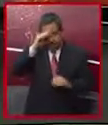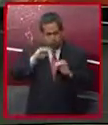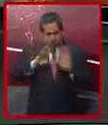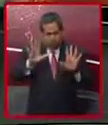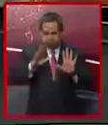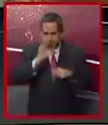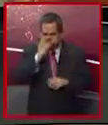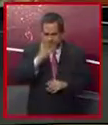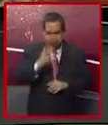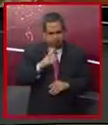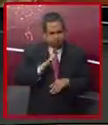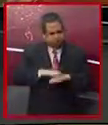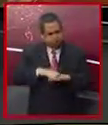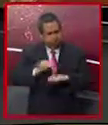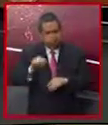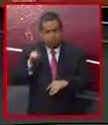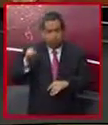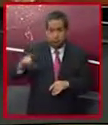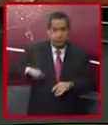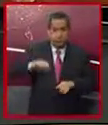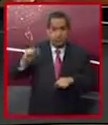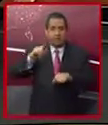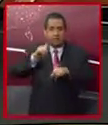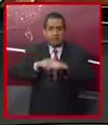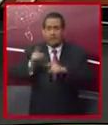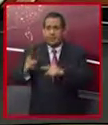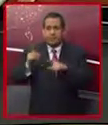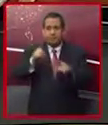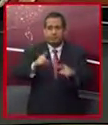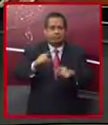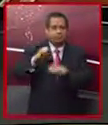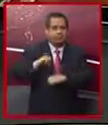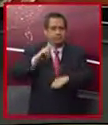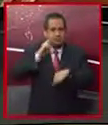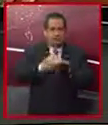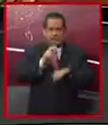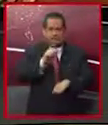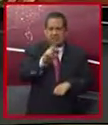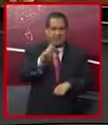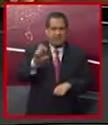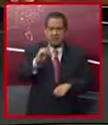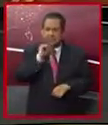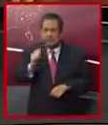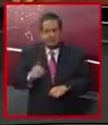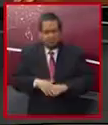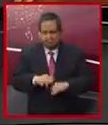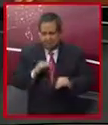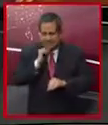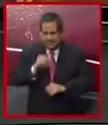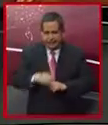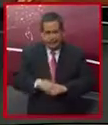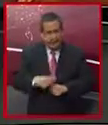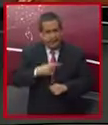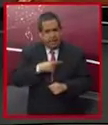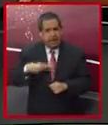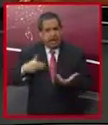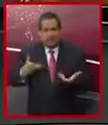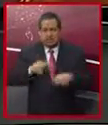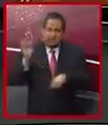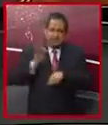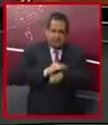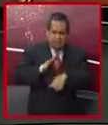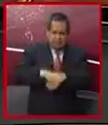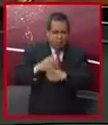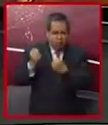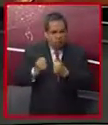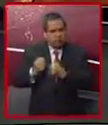crítica que el gobierno federal y particularmente la Cancillería no ha hecho el trabajo que les corresponde, que debería haber una defensa mucho más férrea, mucho